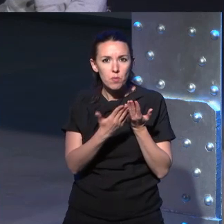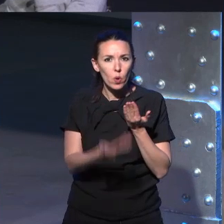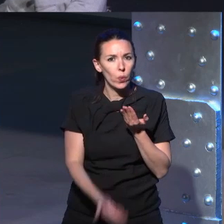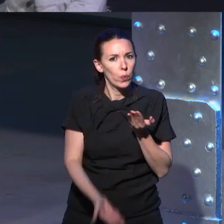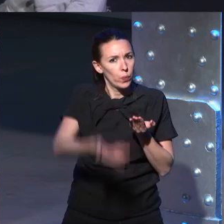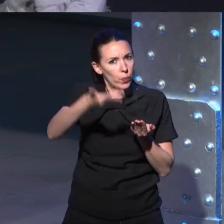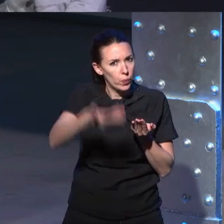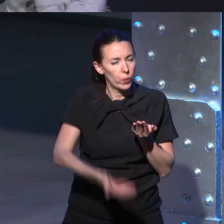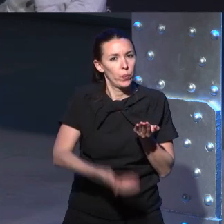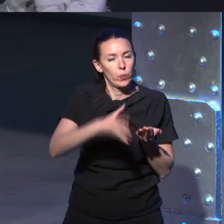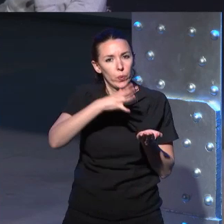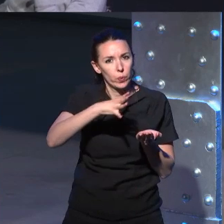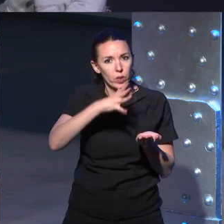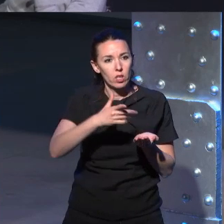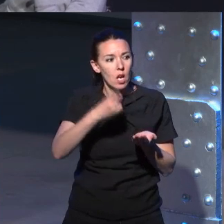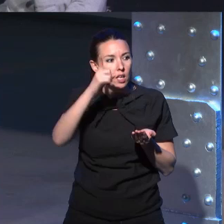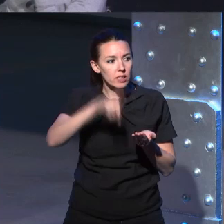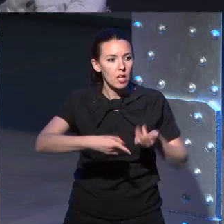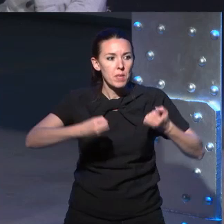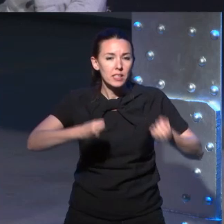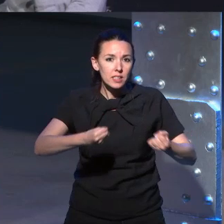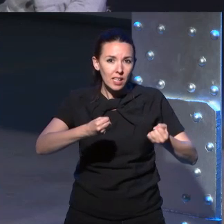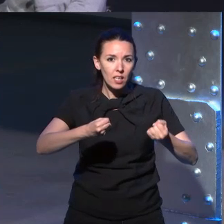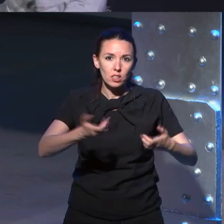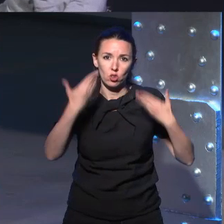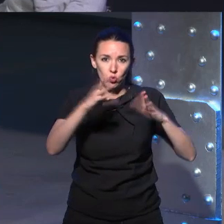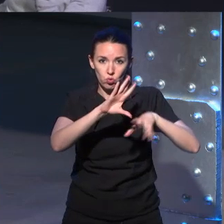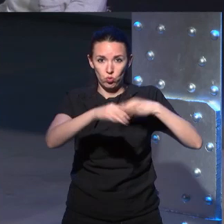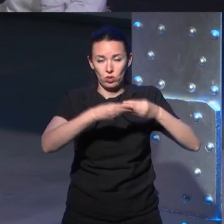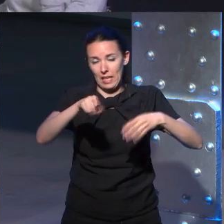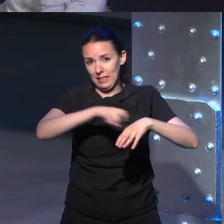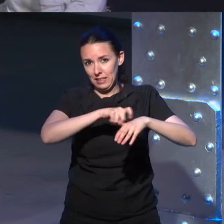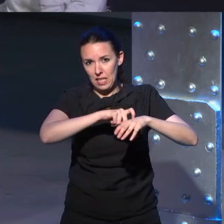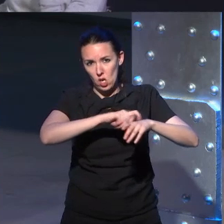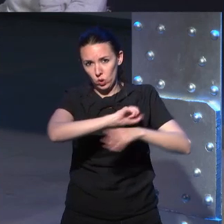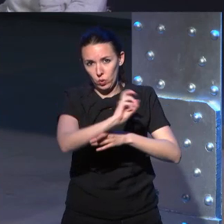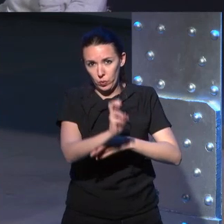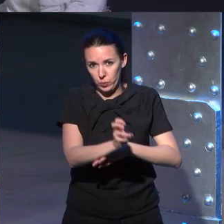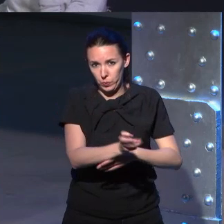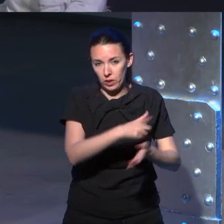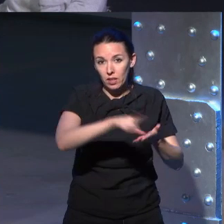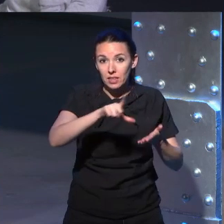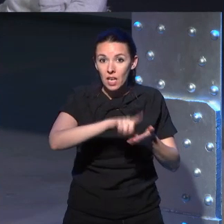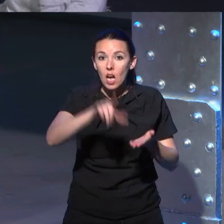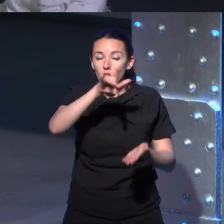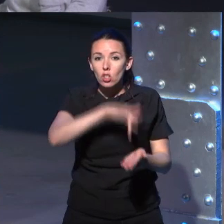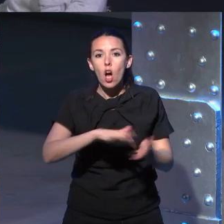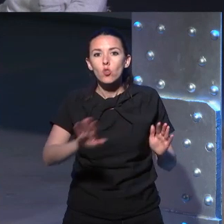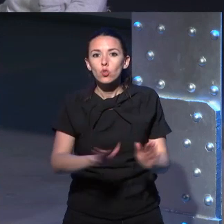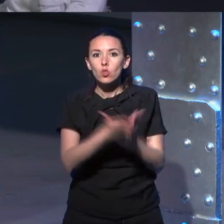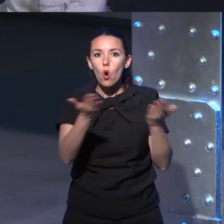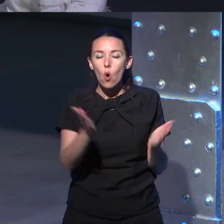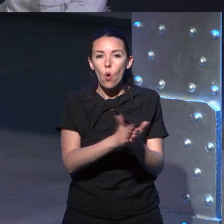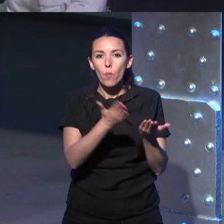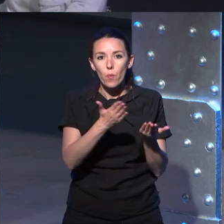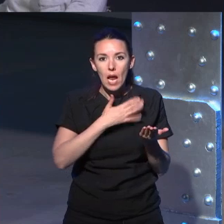grande y una intensísima y deliberada suma de estilos literarios que abarcan la novela